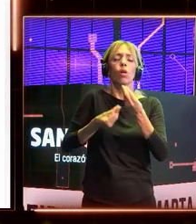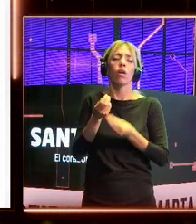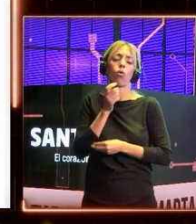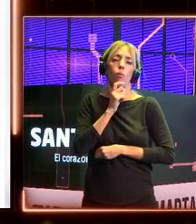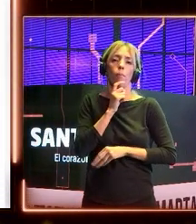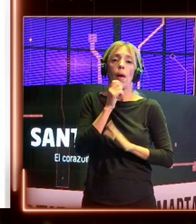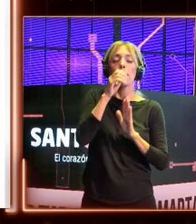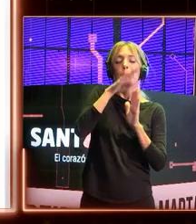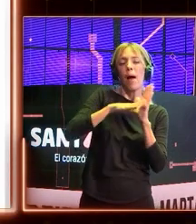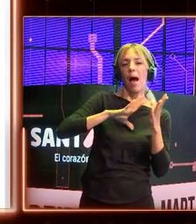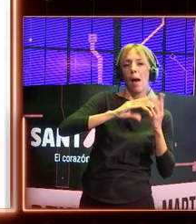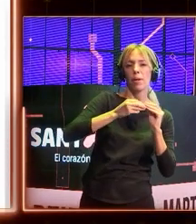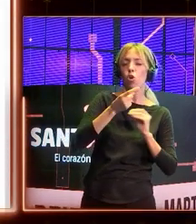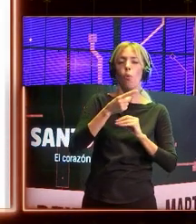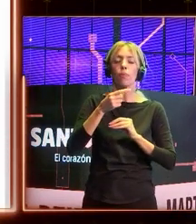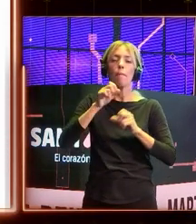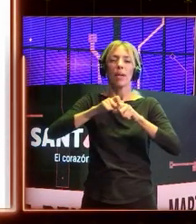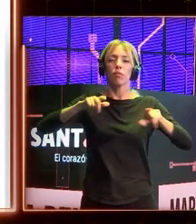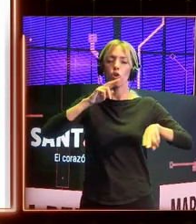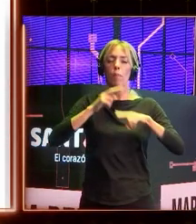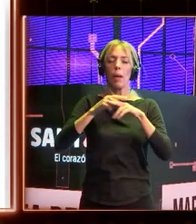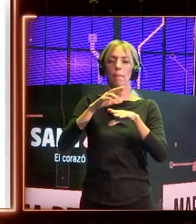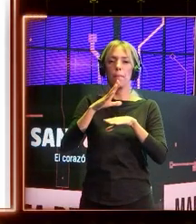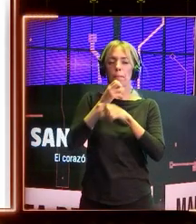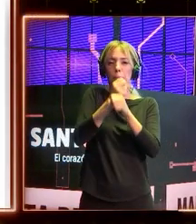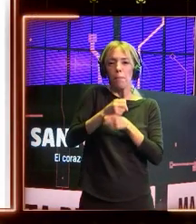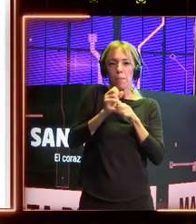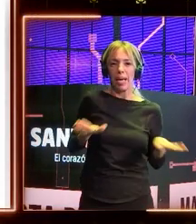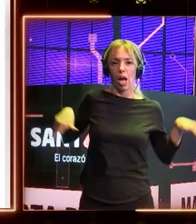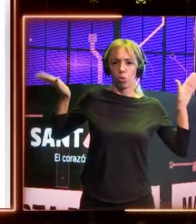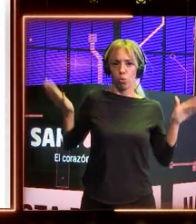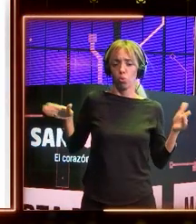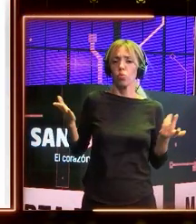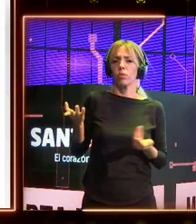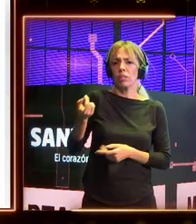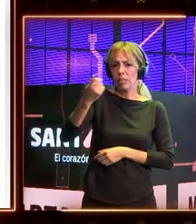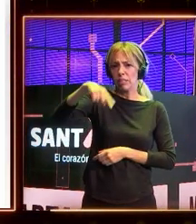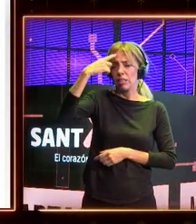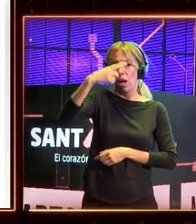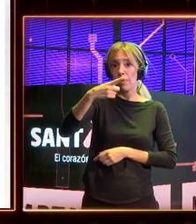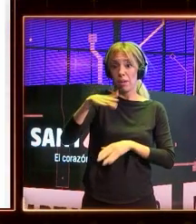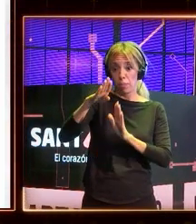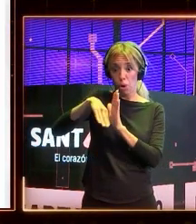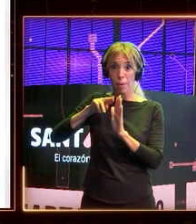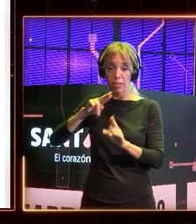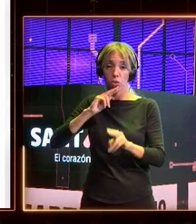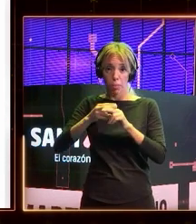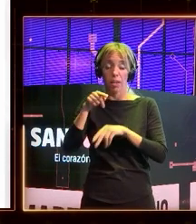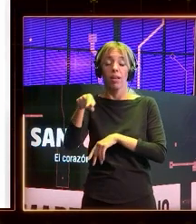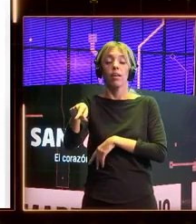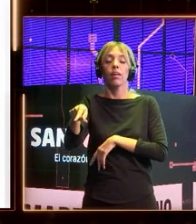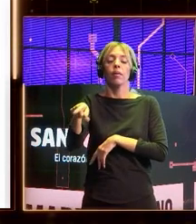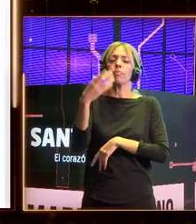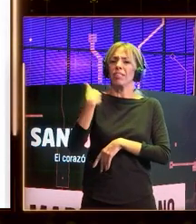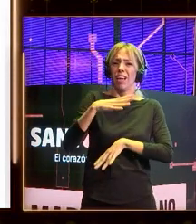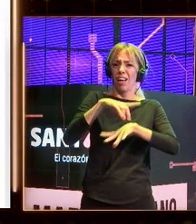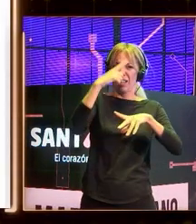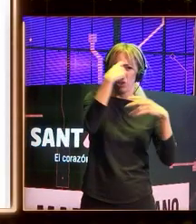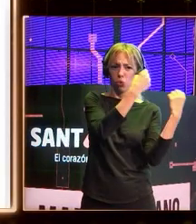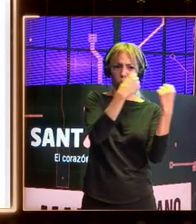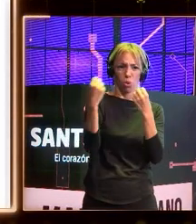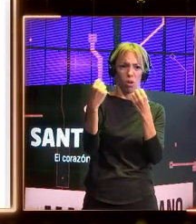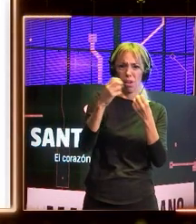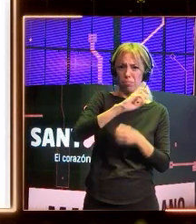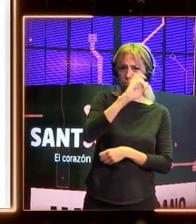una plataforma llamada Pegasus, que como bien sabéis ha sido utilizada por gobiernos e instituciones de todo tipo